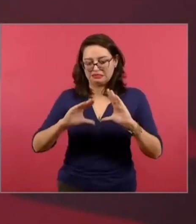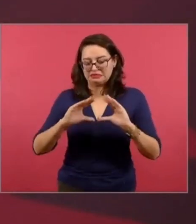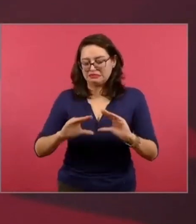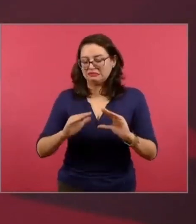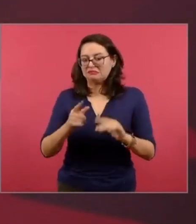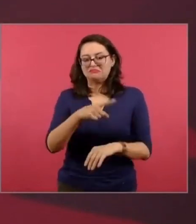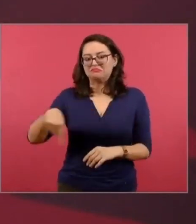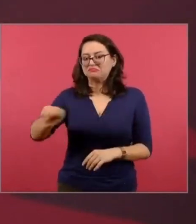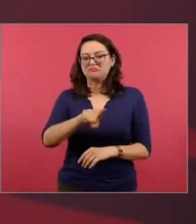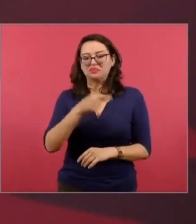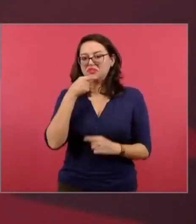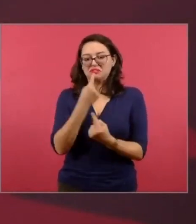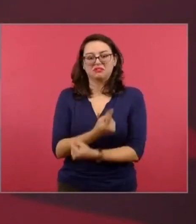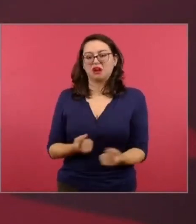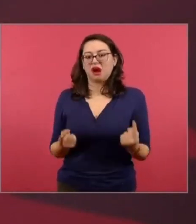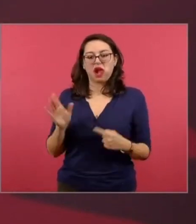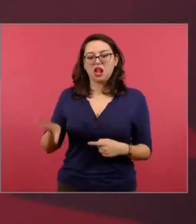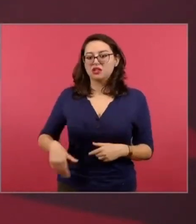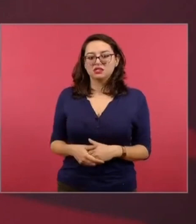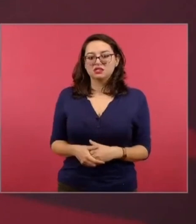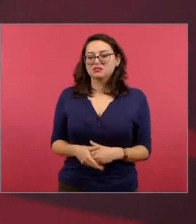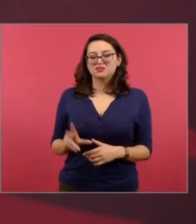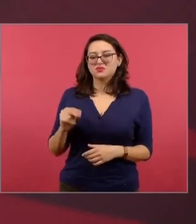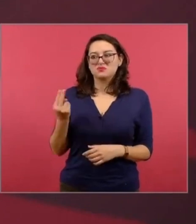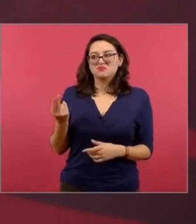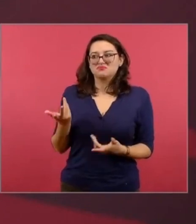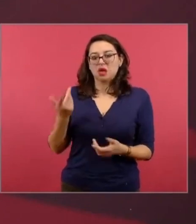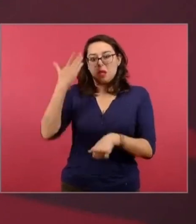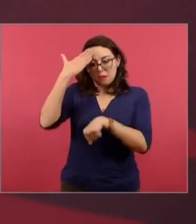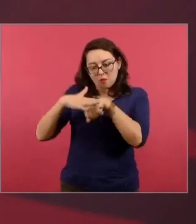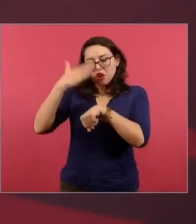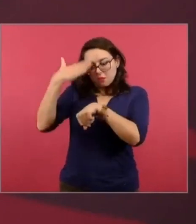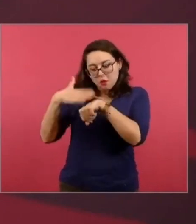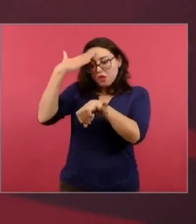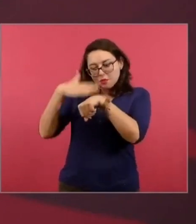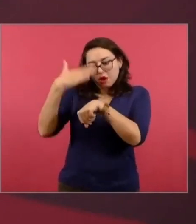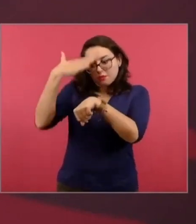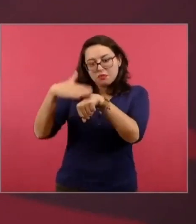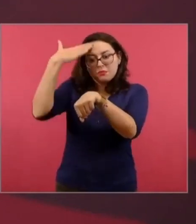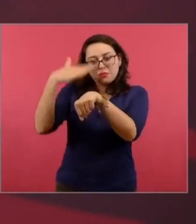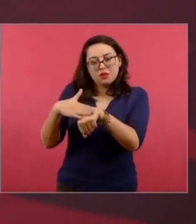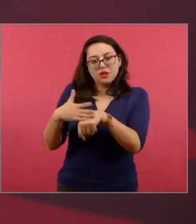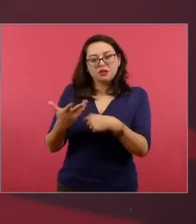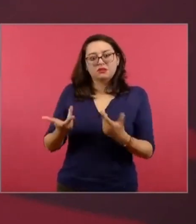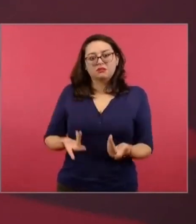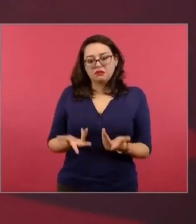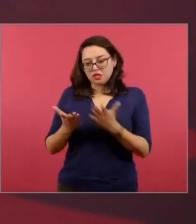hoy, que se centraran tan solo en la cuestión de memorización, de dominio de contenidos, estudiando solo para hacer una